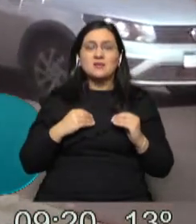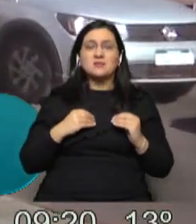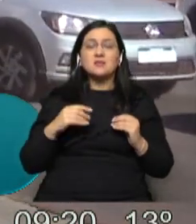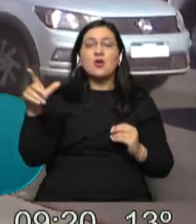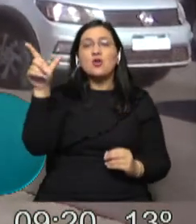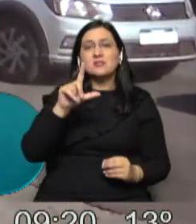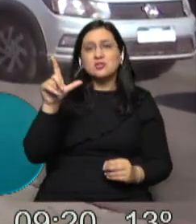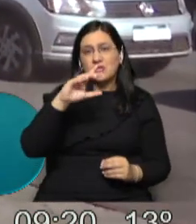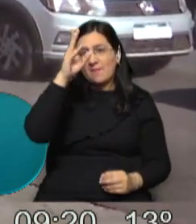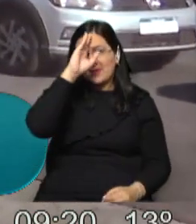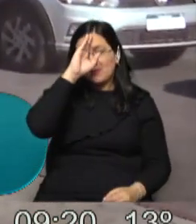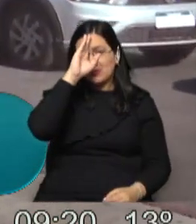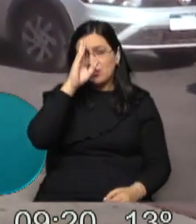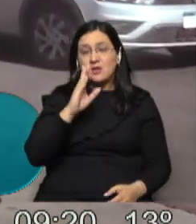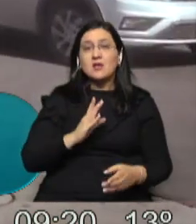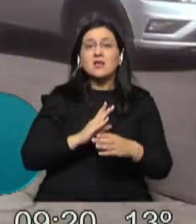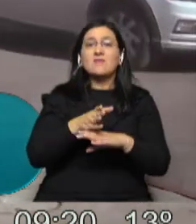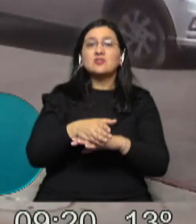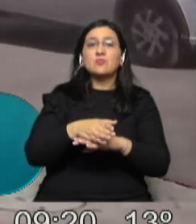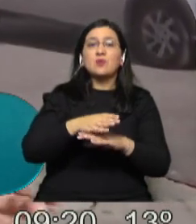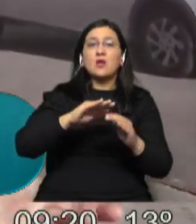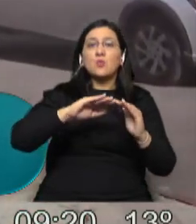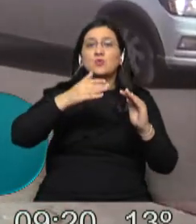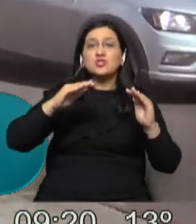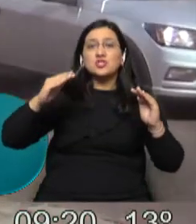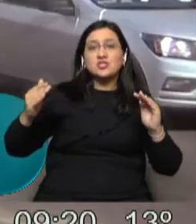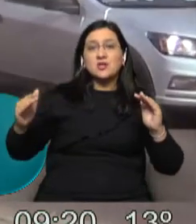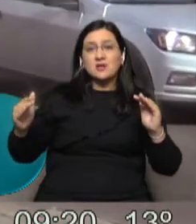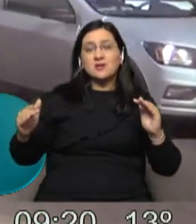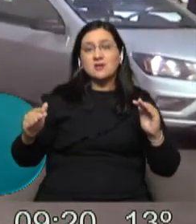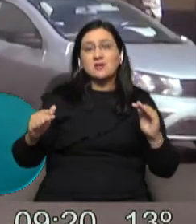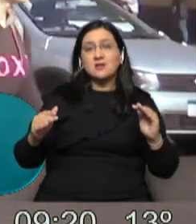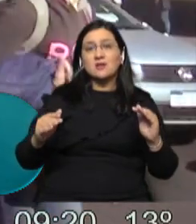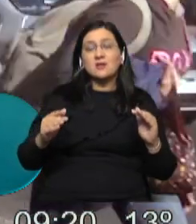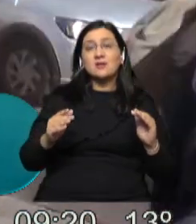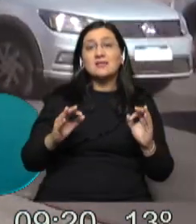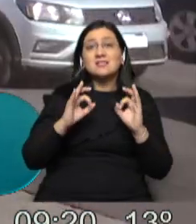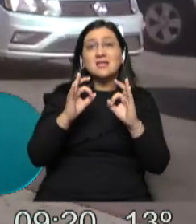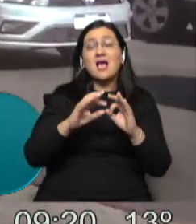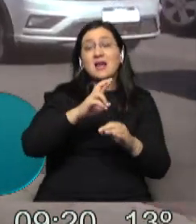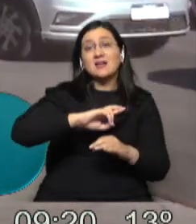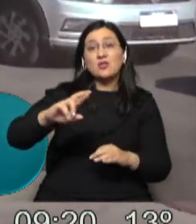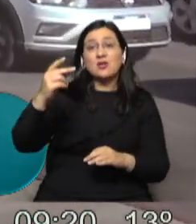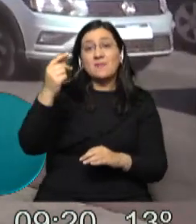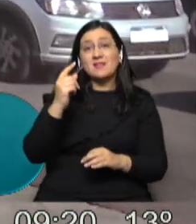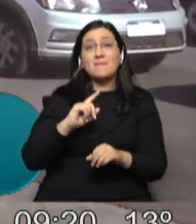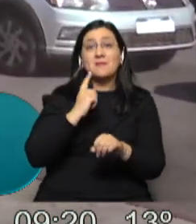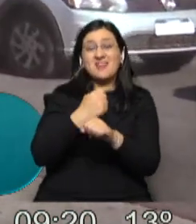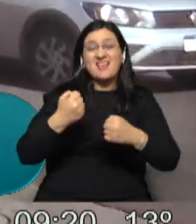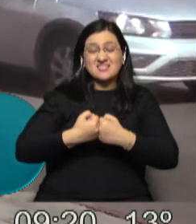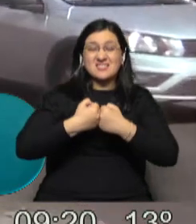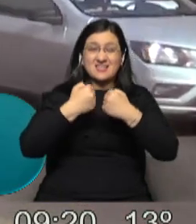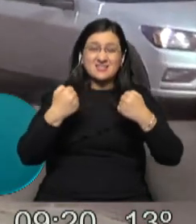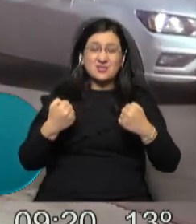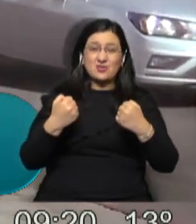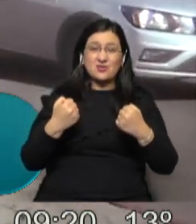liceos públicos, recorre el lomo de la Cuchilla Grande, que como todos sabemos, bueno, en el Río de la Plata, ¿no? Lo que fue la primera extensión,